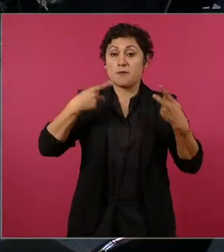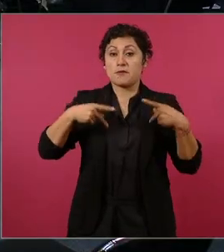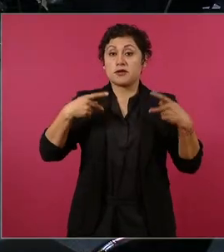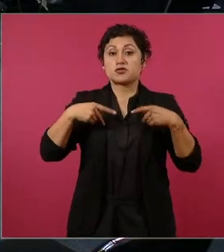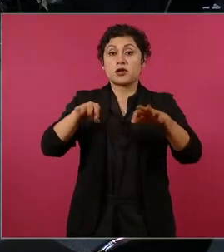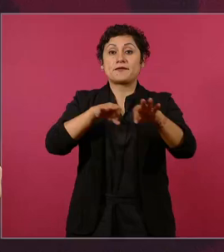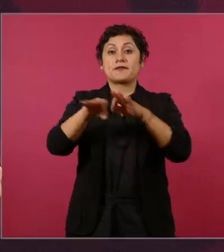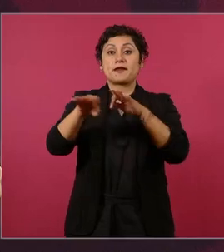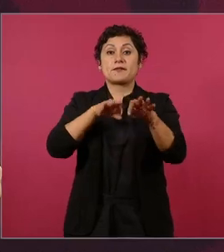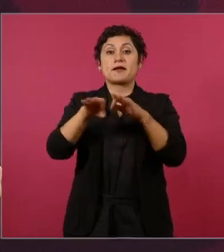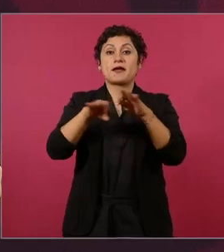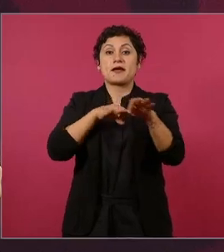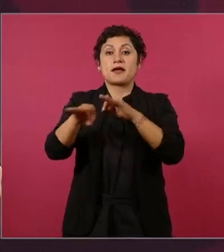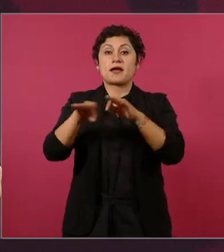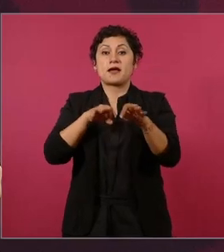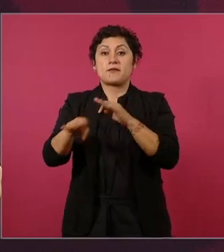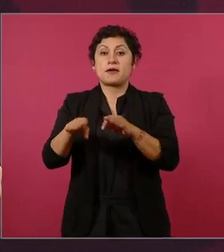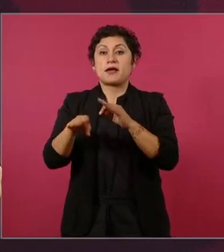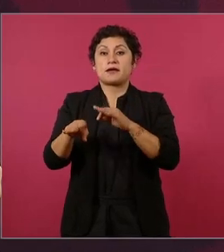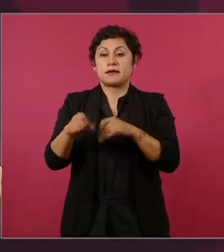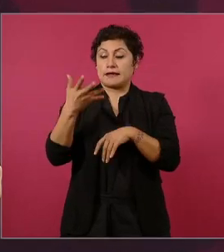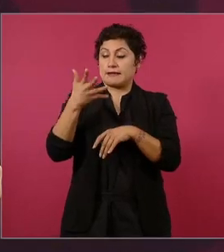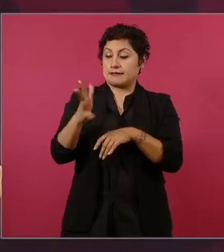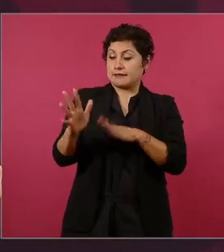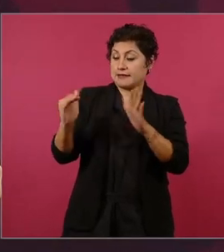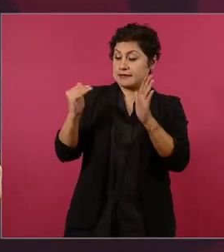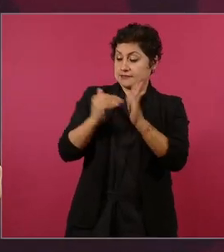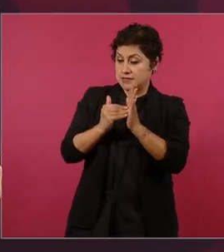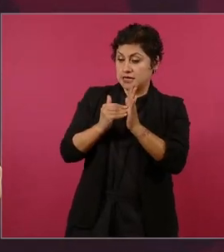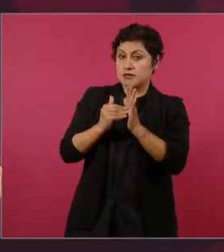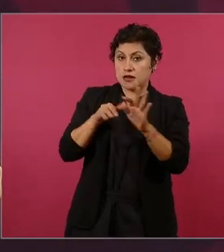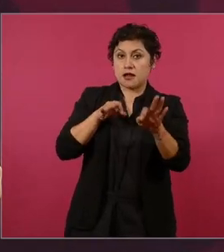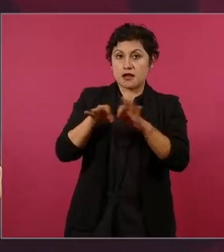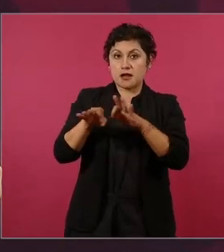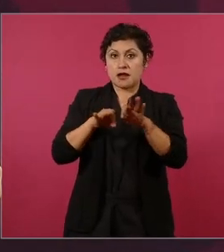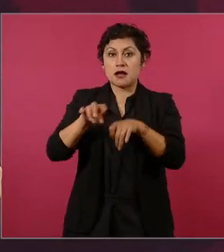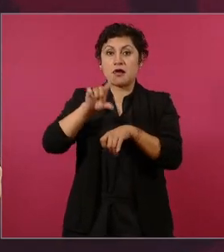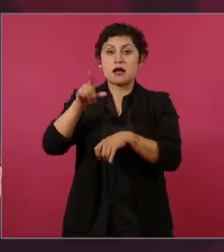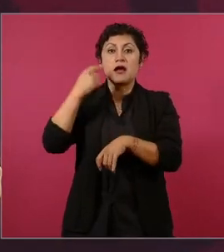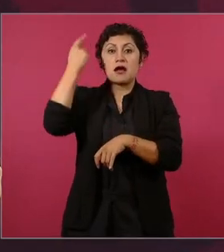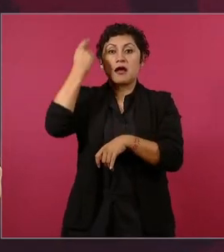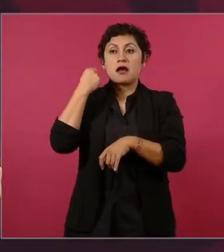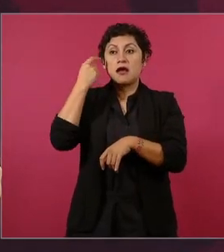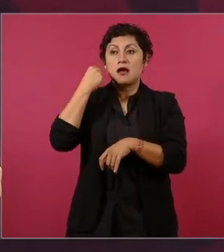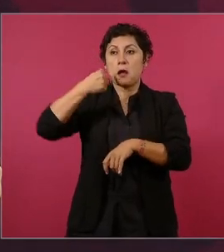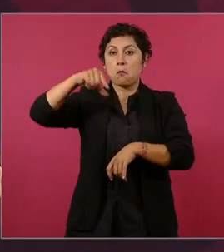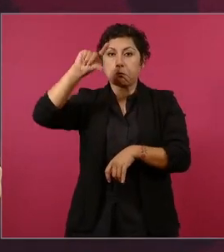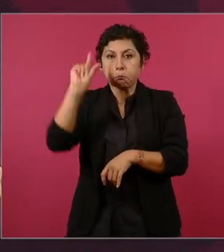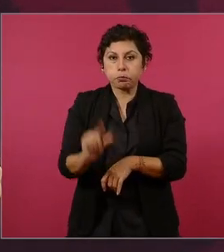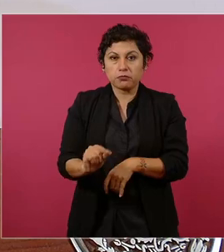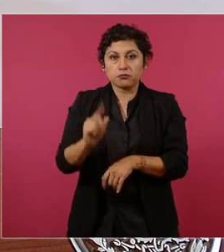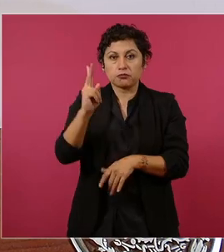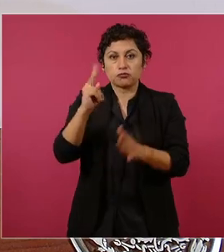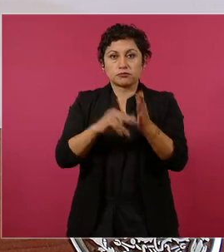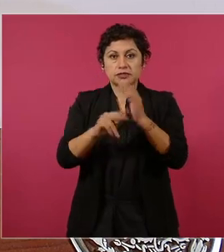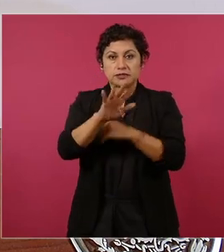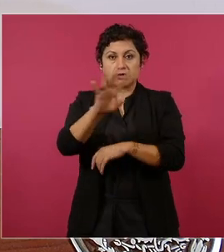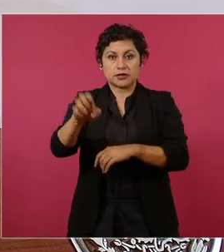ganaba 10,000 pesos, al jubilarse iba a recibir 2,500.